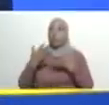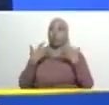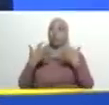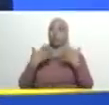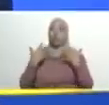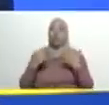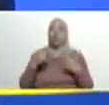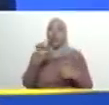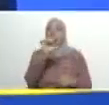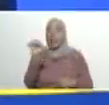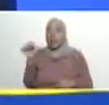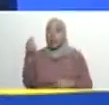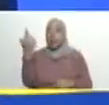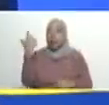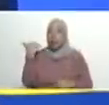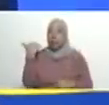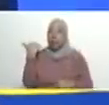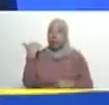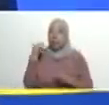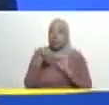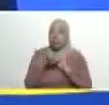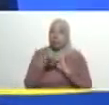Esta semana que está pasando,